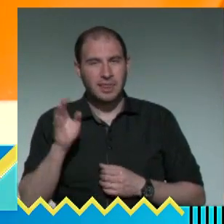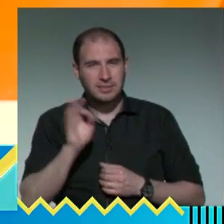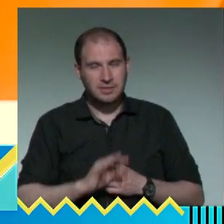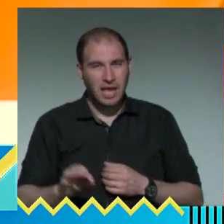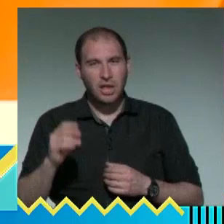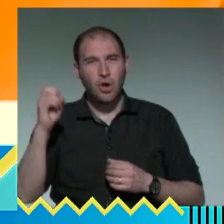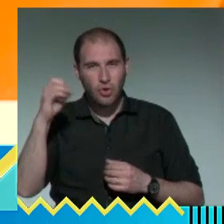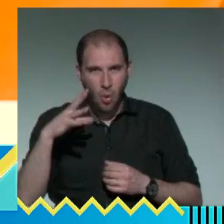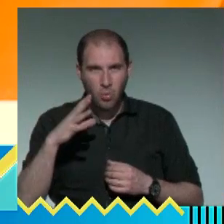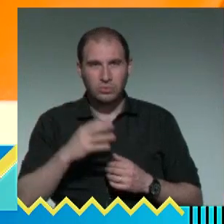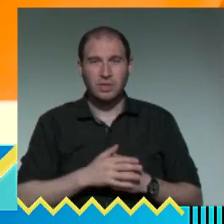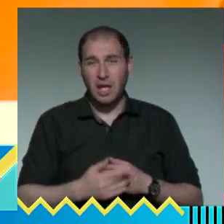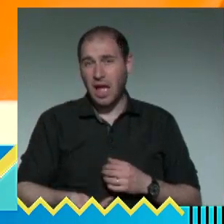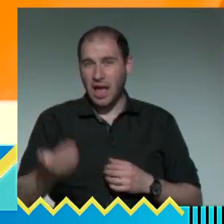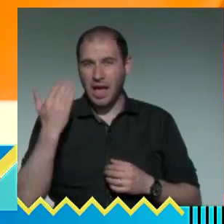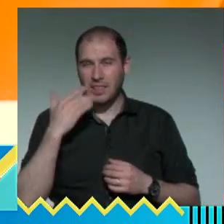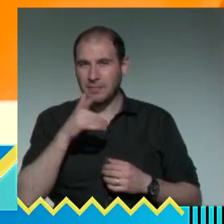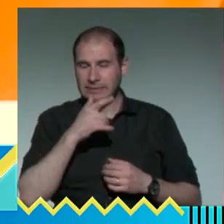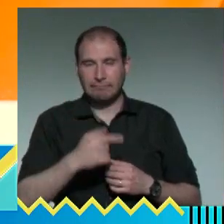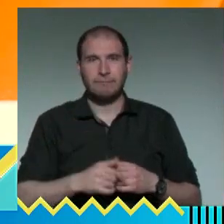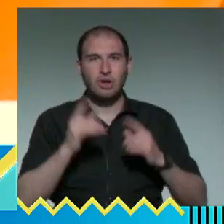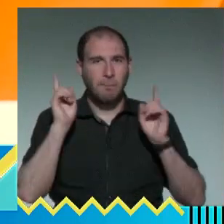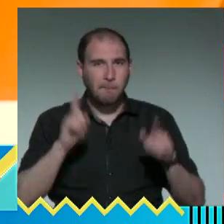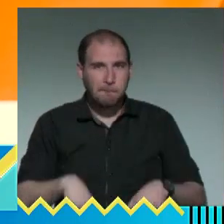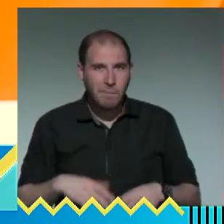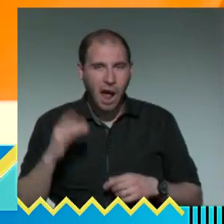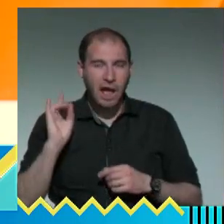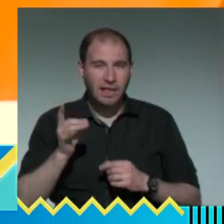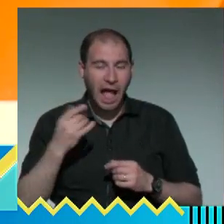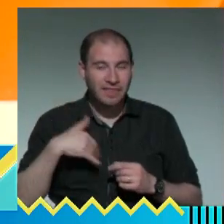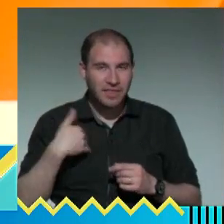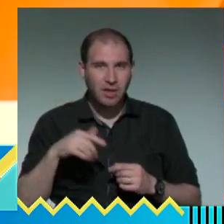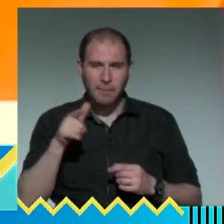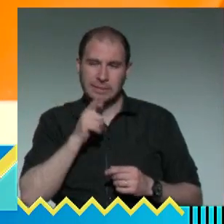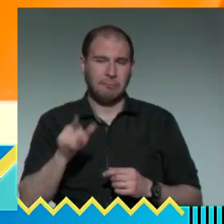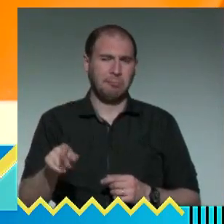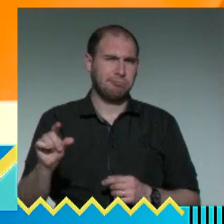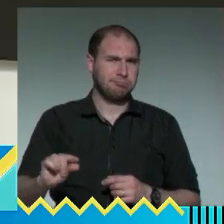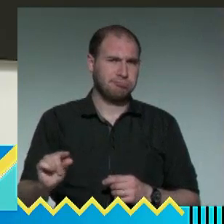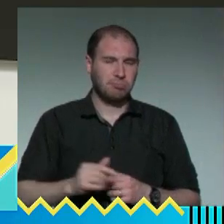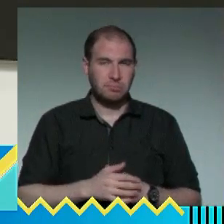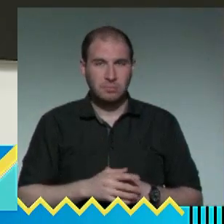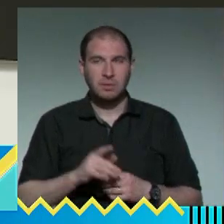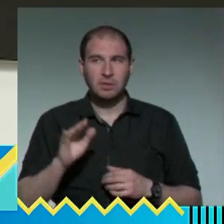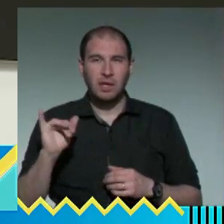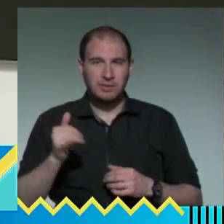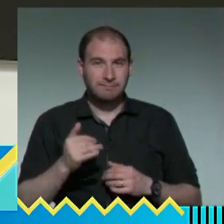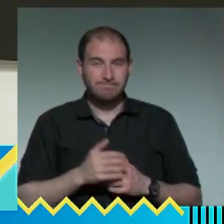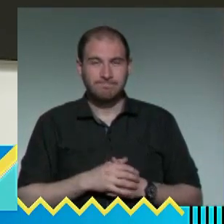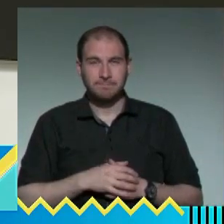diseñador, iluminador, cosa que antes era como impensable en el rock argentino, hasta era mal mirado. ¿Era mal mirado eso en